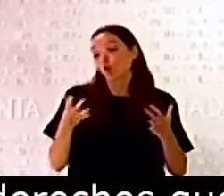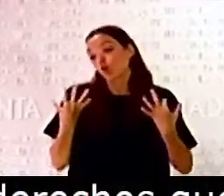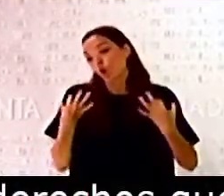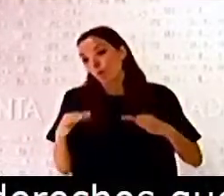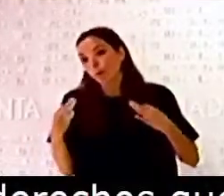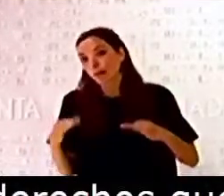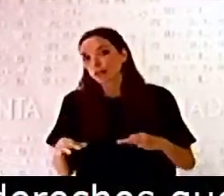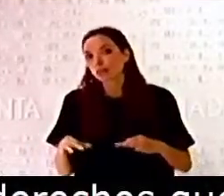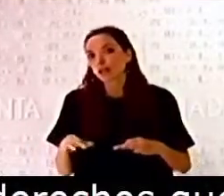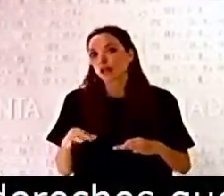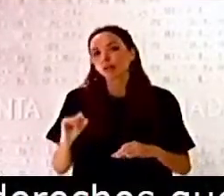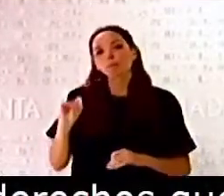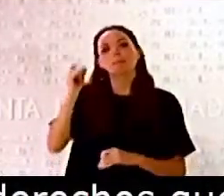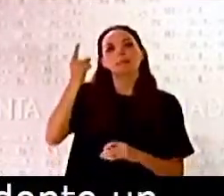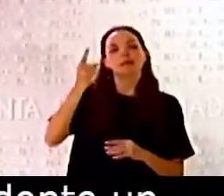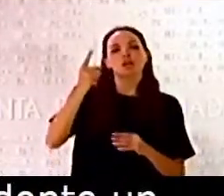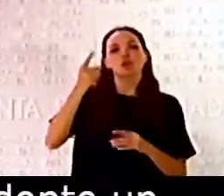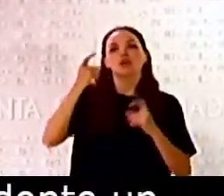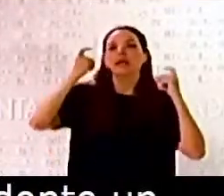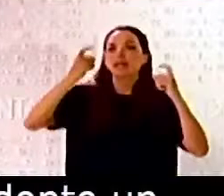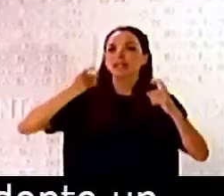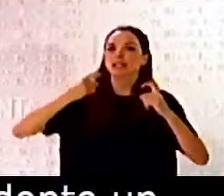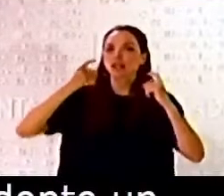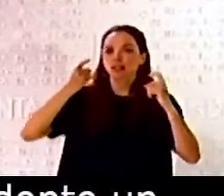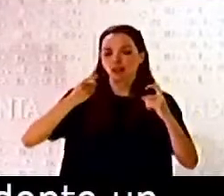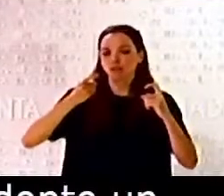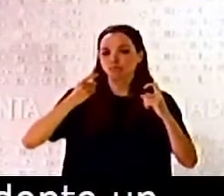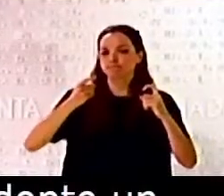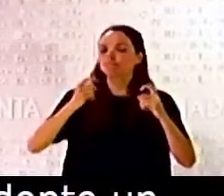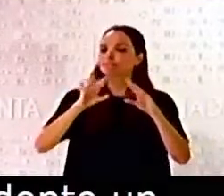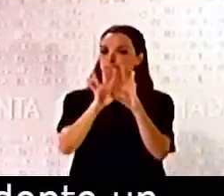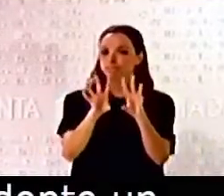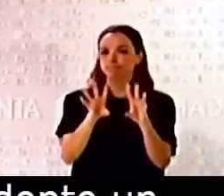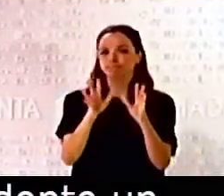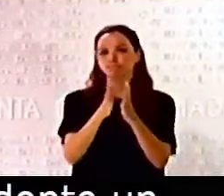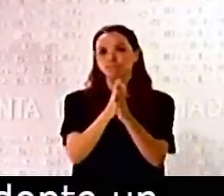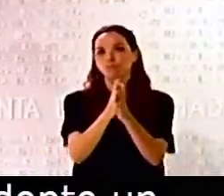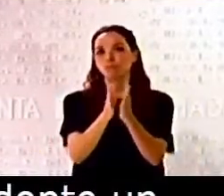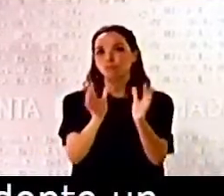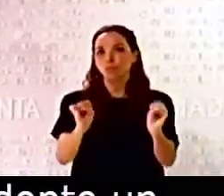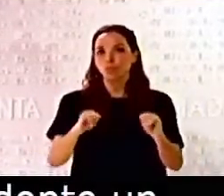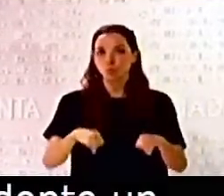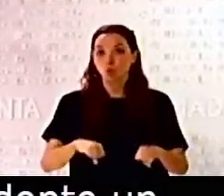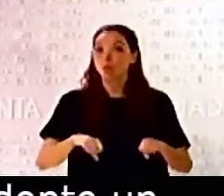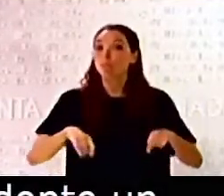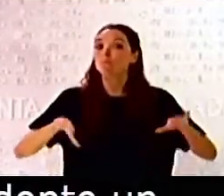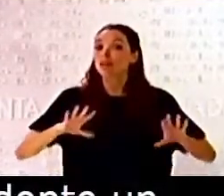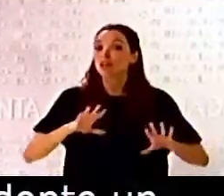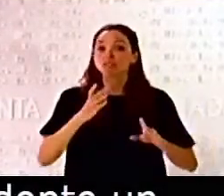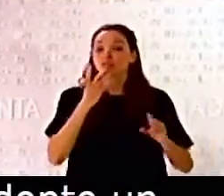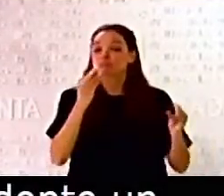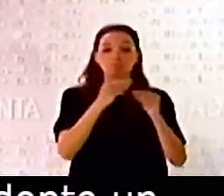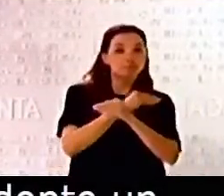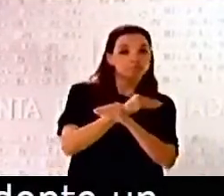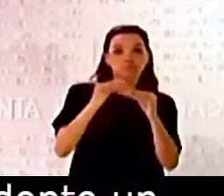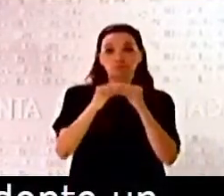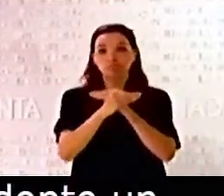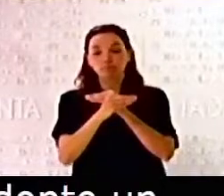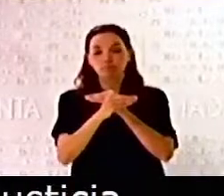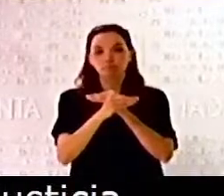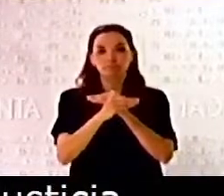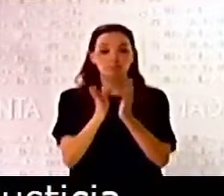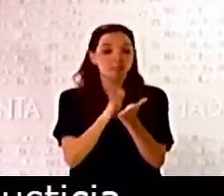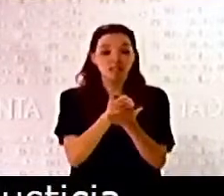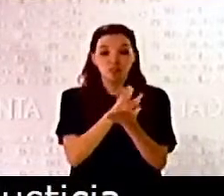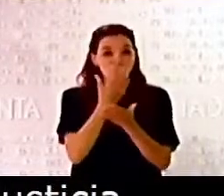criterio, pero que se someta al criterio de la justicia siempre que la mediación no haya servido.